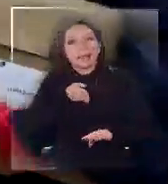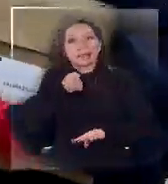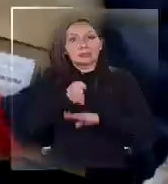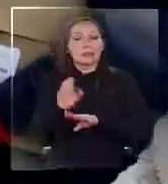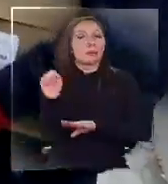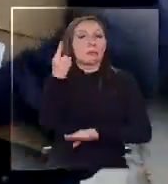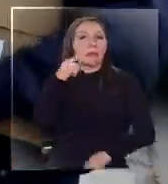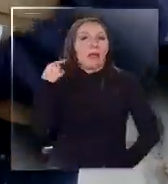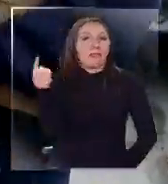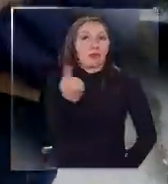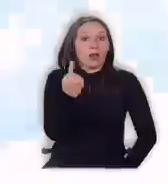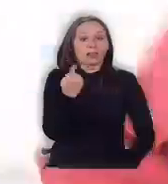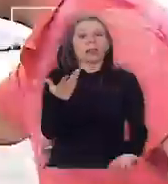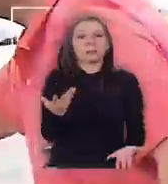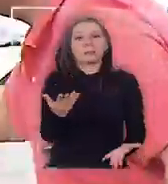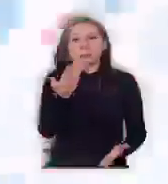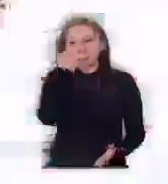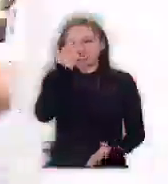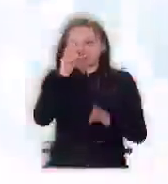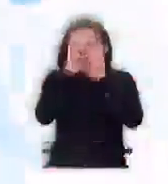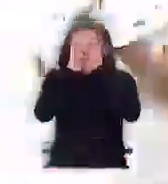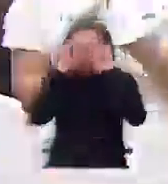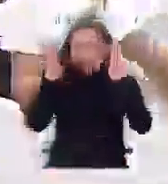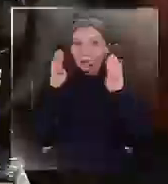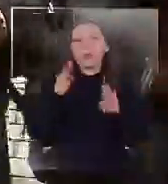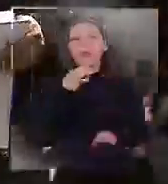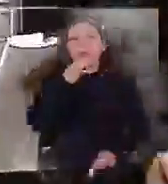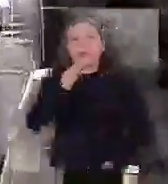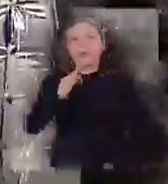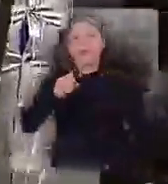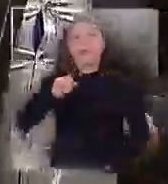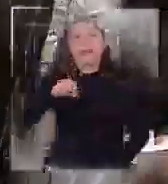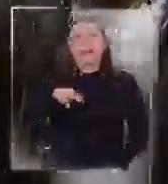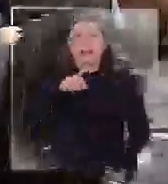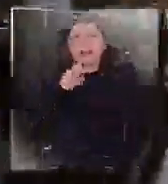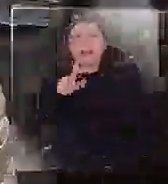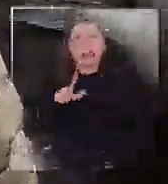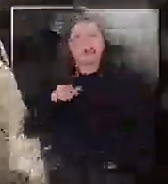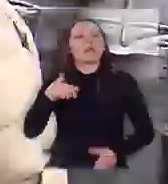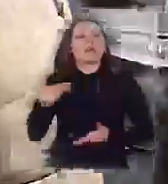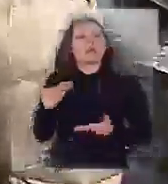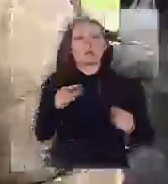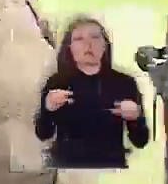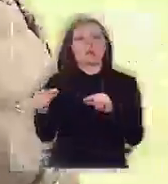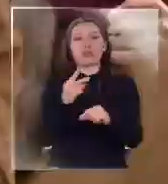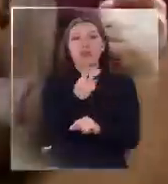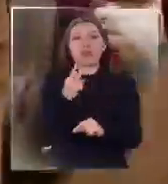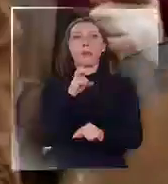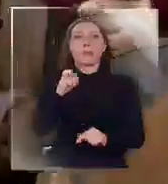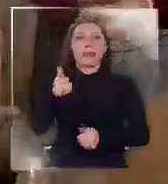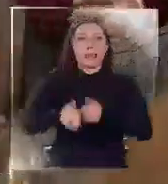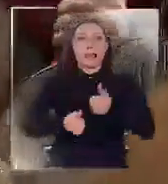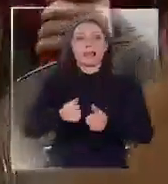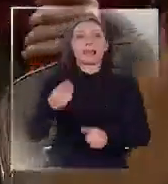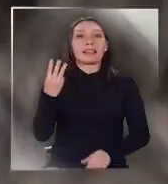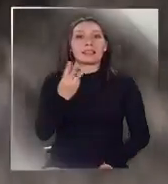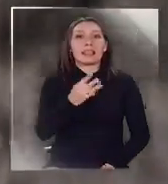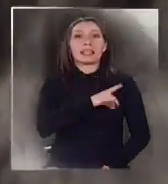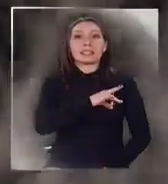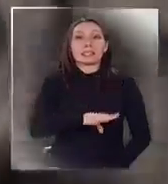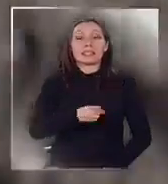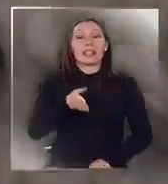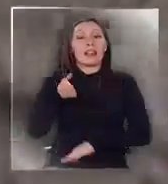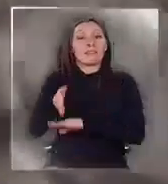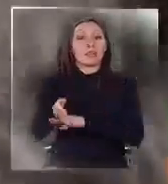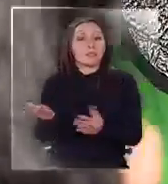primera vuelta además el frente amplio propuso a anatel realizar un debate conjunto con sus dos precandidatos y los tres de chil bamos